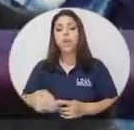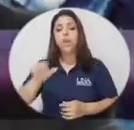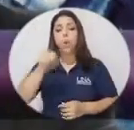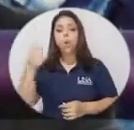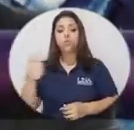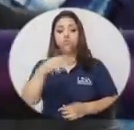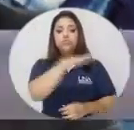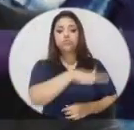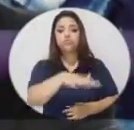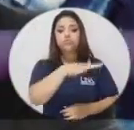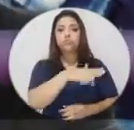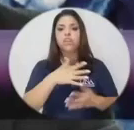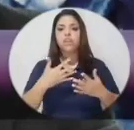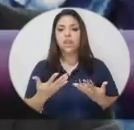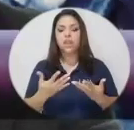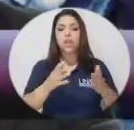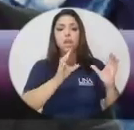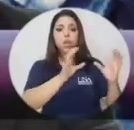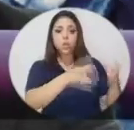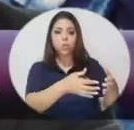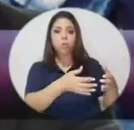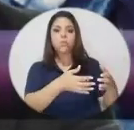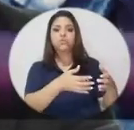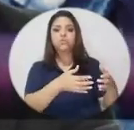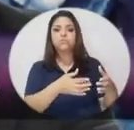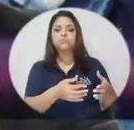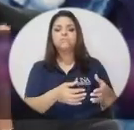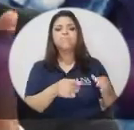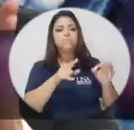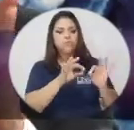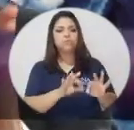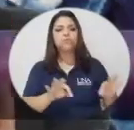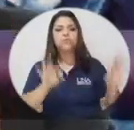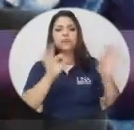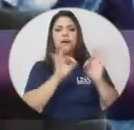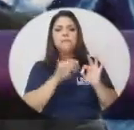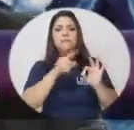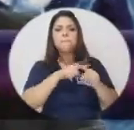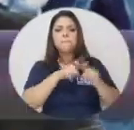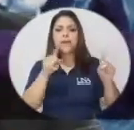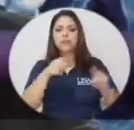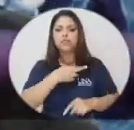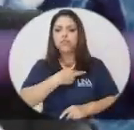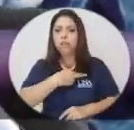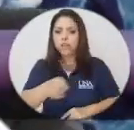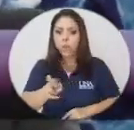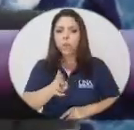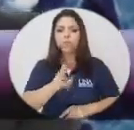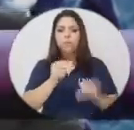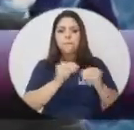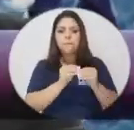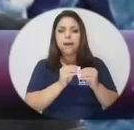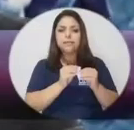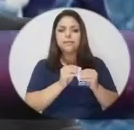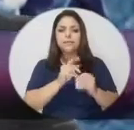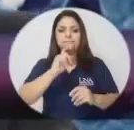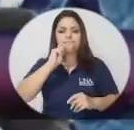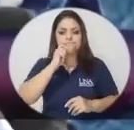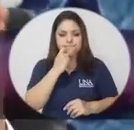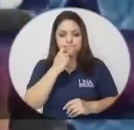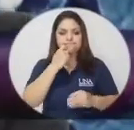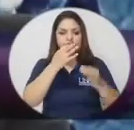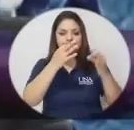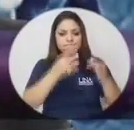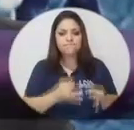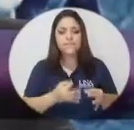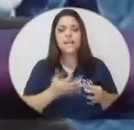otro lado, grupos que son fundamentalmente de carácter religioso conservador y económico conservador, que por